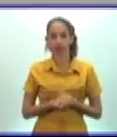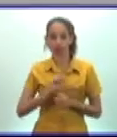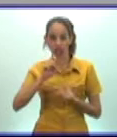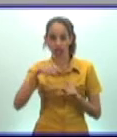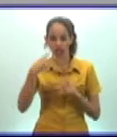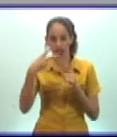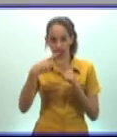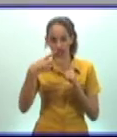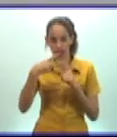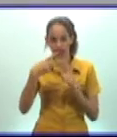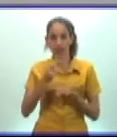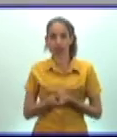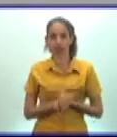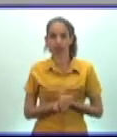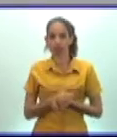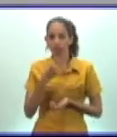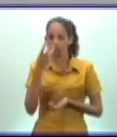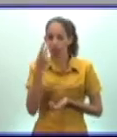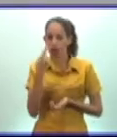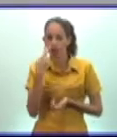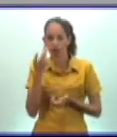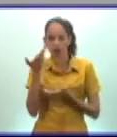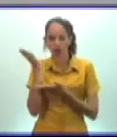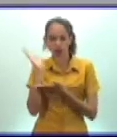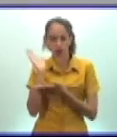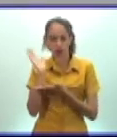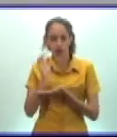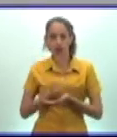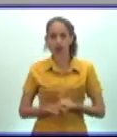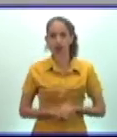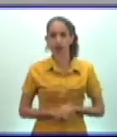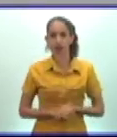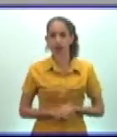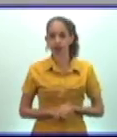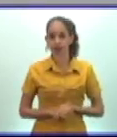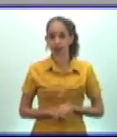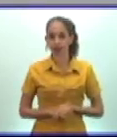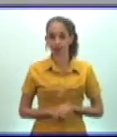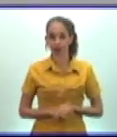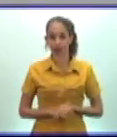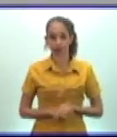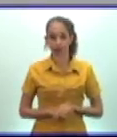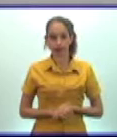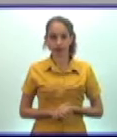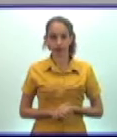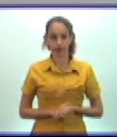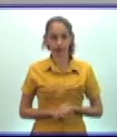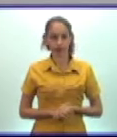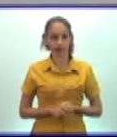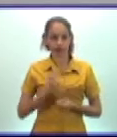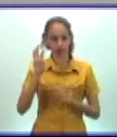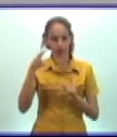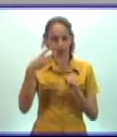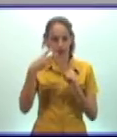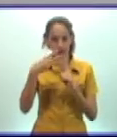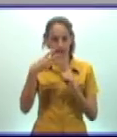dominio numérico más restringido al que pertenecen los valores hallados? Inciso